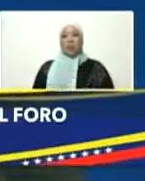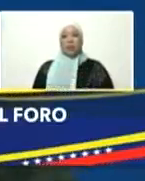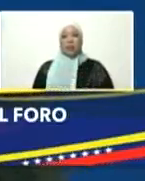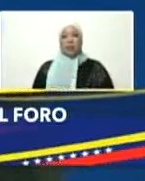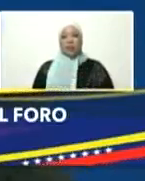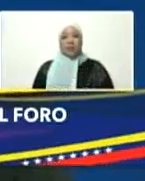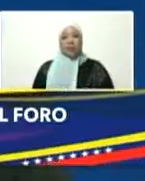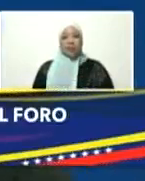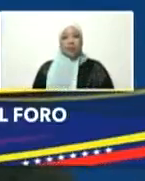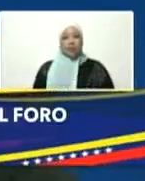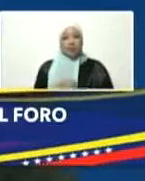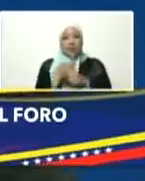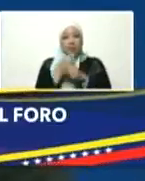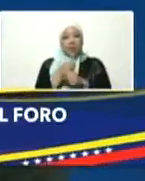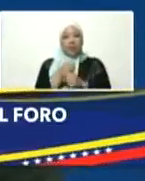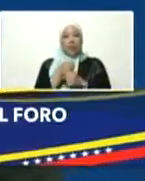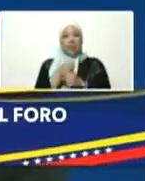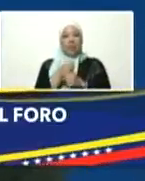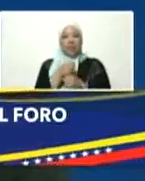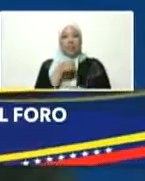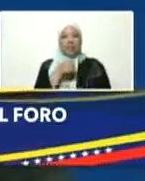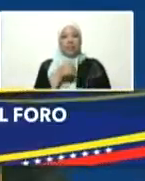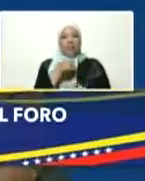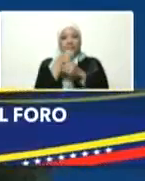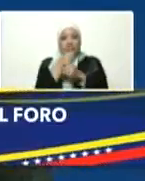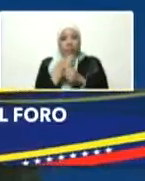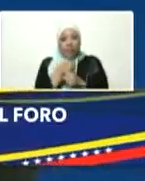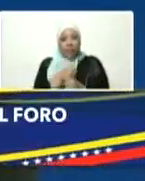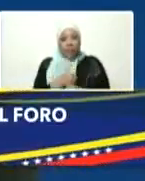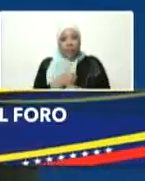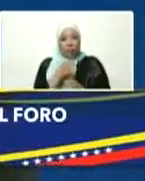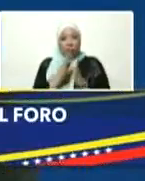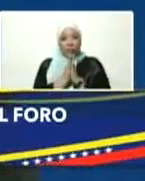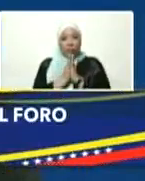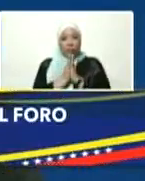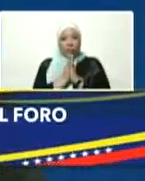el proyecto de nación libertario que trazó Hugo Chávez.